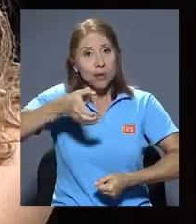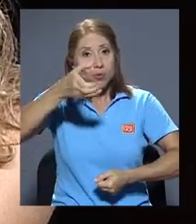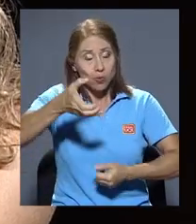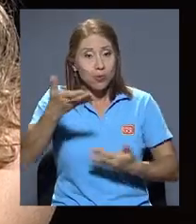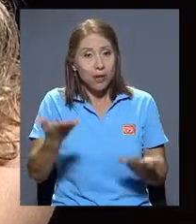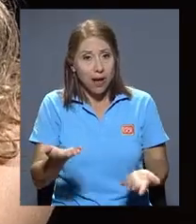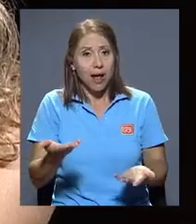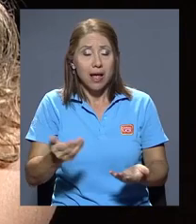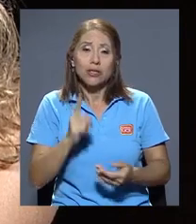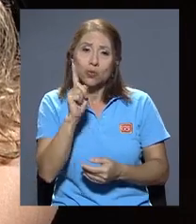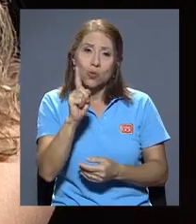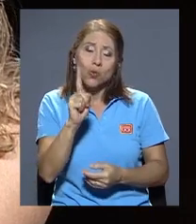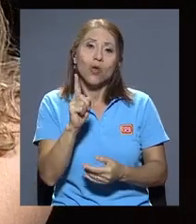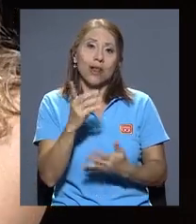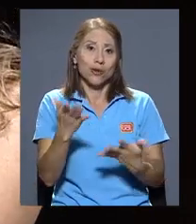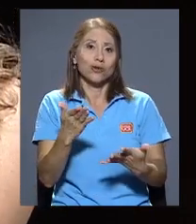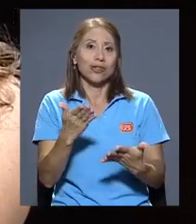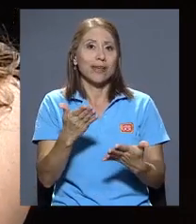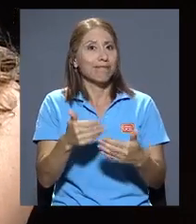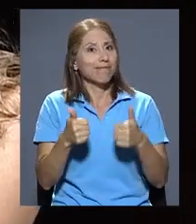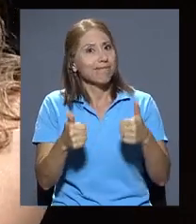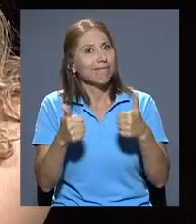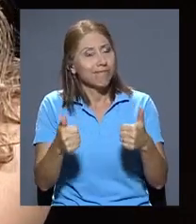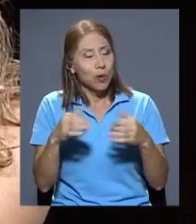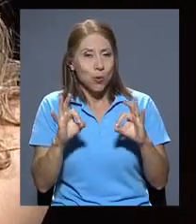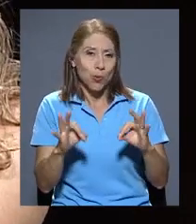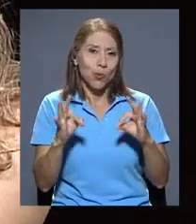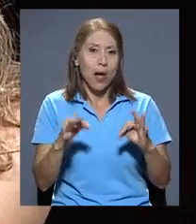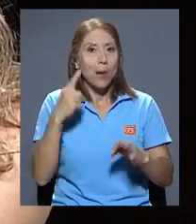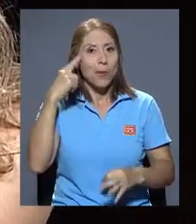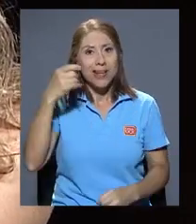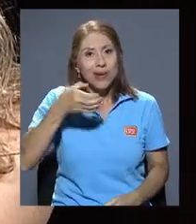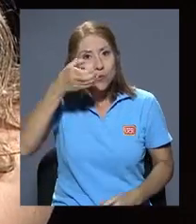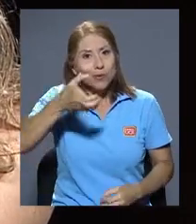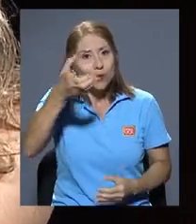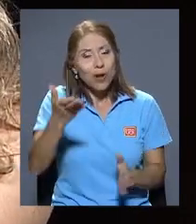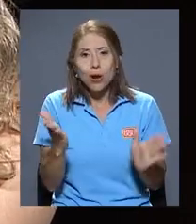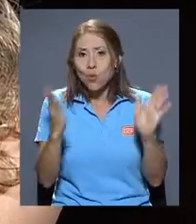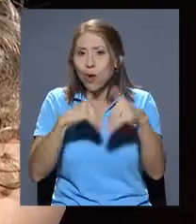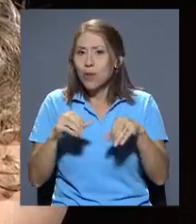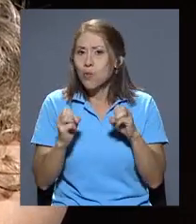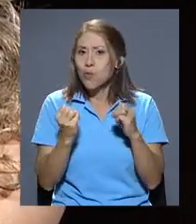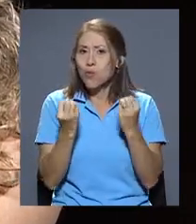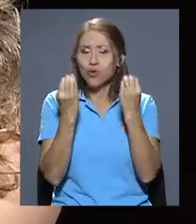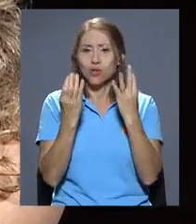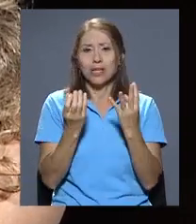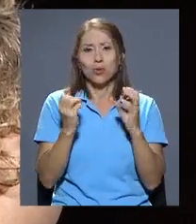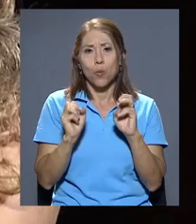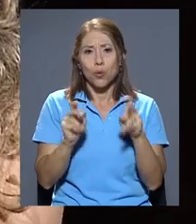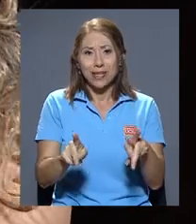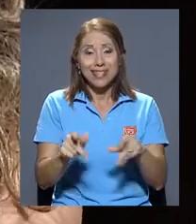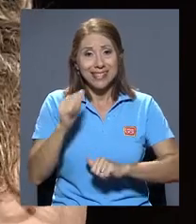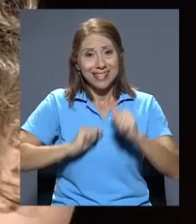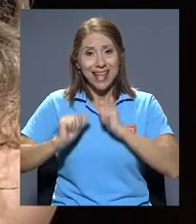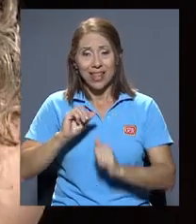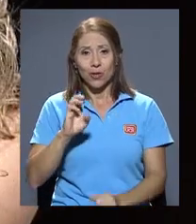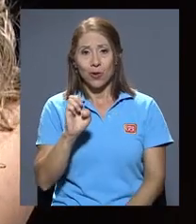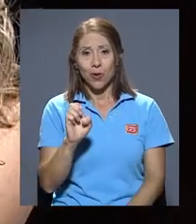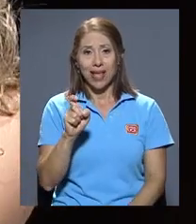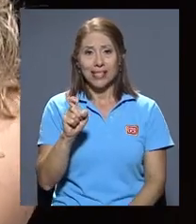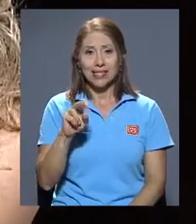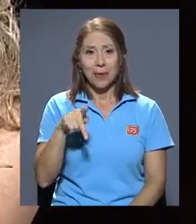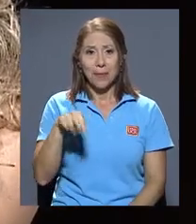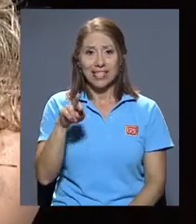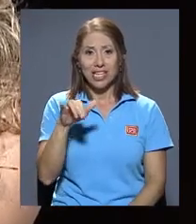este caso, ha sido uno de los favorecidos por dicha, porque la cultura la verdad no tiene muchísimos espacios, y desde el Teatro Expresivo le ha abierto desde mucho antes en